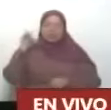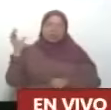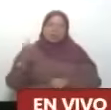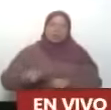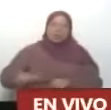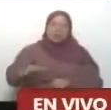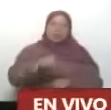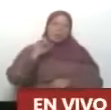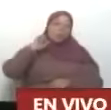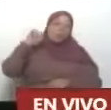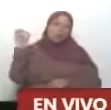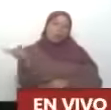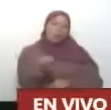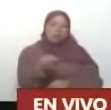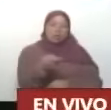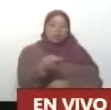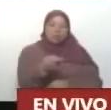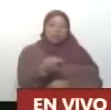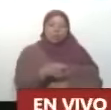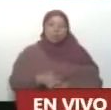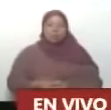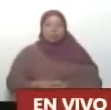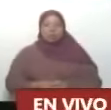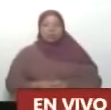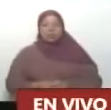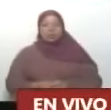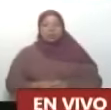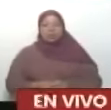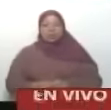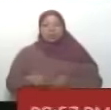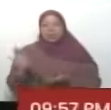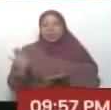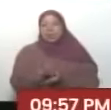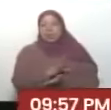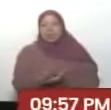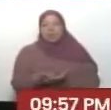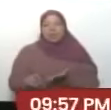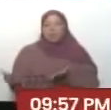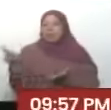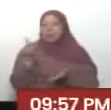Guárico. Y la canción que batió récord,